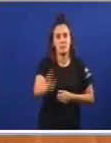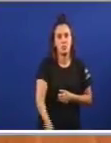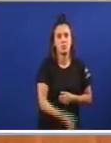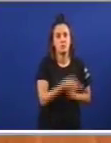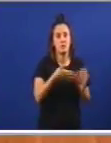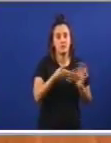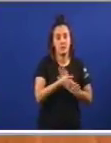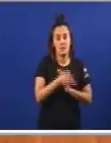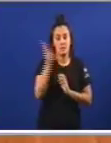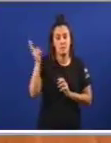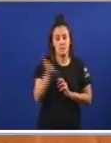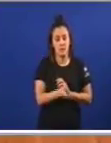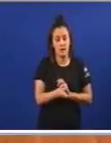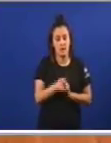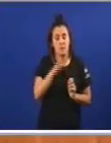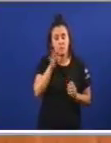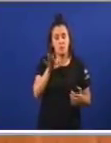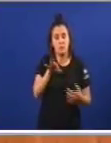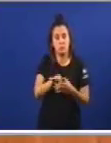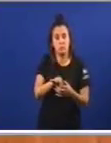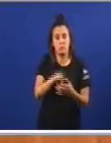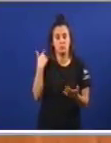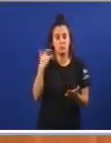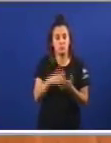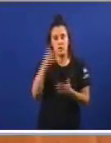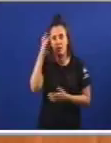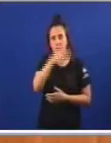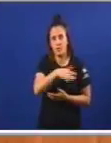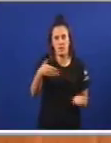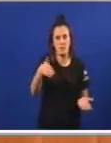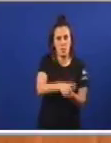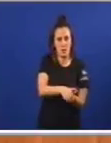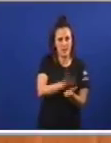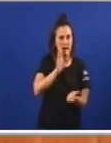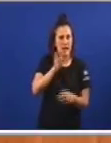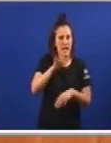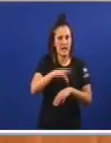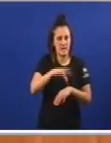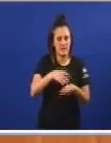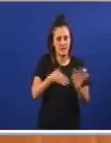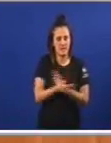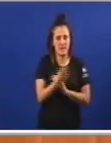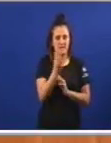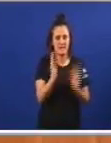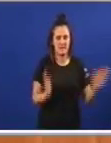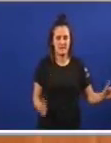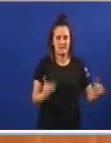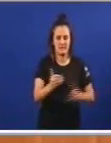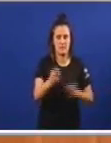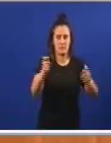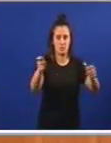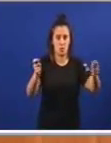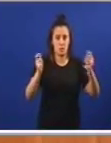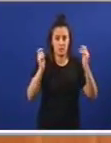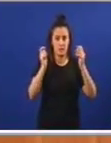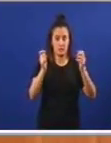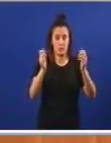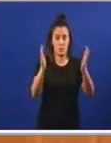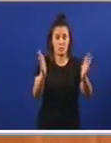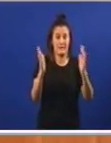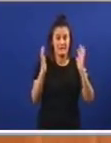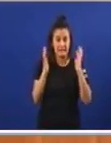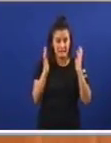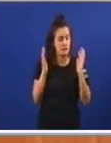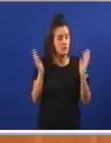froito tamén relacionado con esa denuncia desa morte dese paciente, con 3 camas separadas por cortinas, que non se coñece